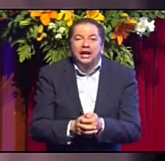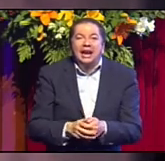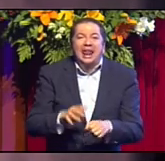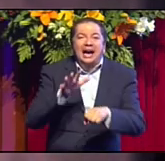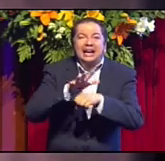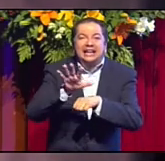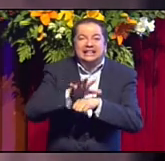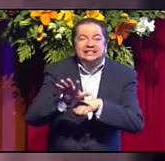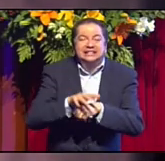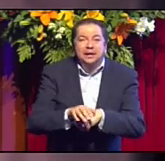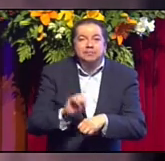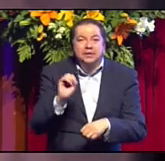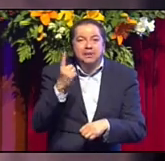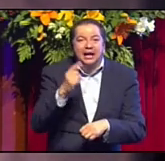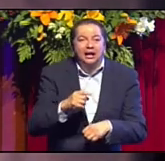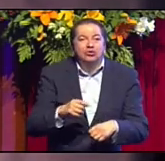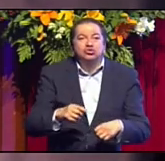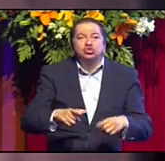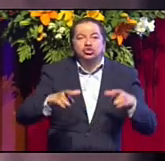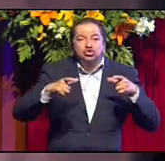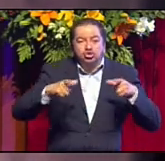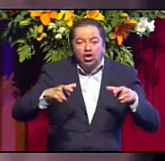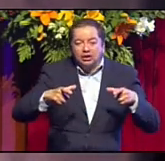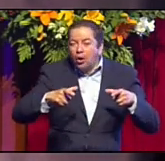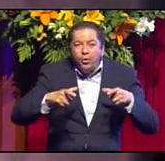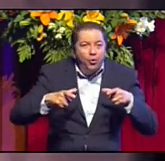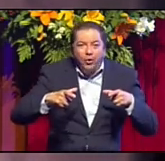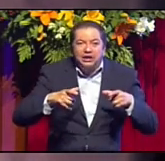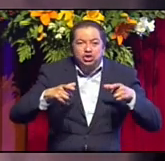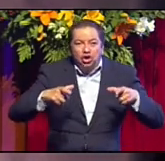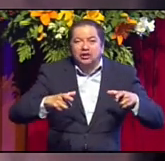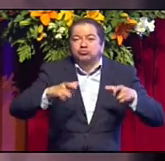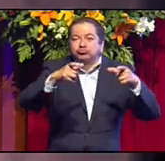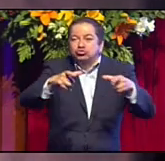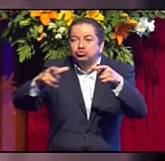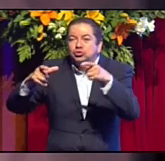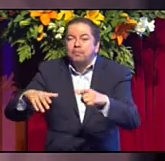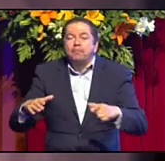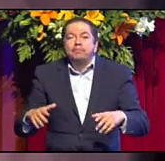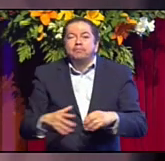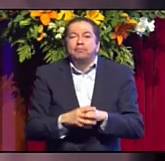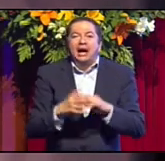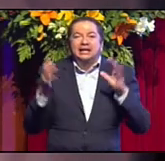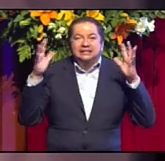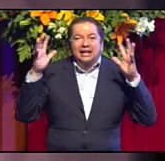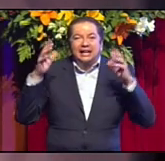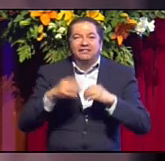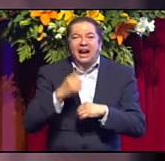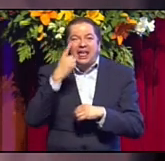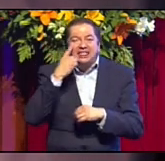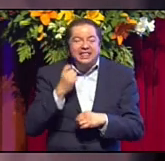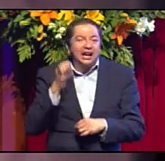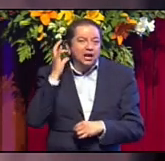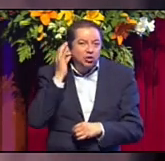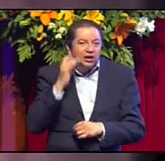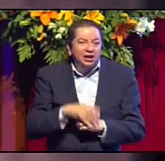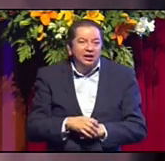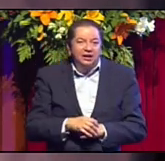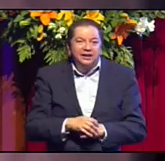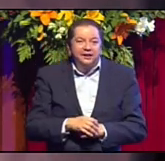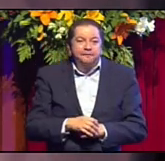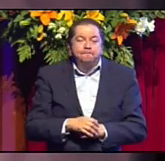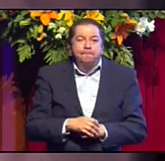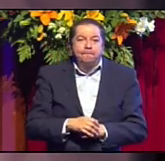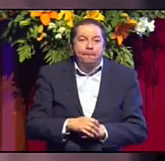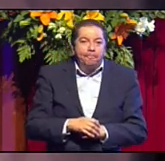primeras recibían una torta, para que tuvieran una torta rica para celebrar el Día de la Mujer. Alguien me dirá, alcalde, ¿no es muy pequeñito para mencionar